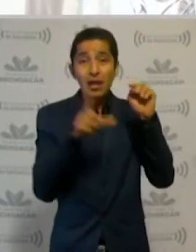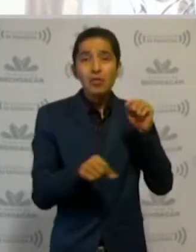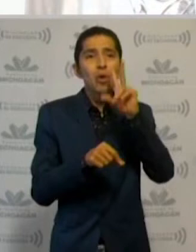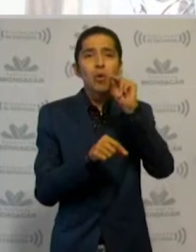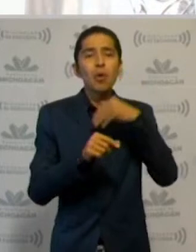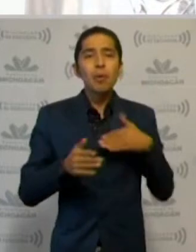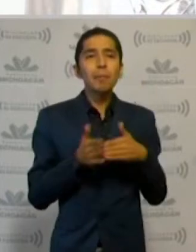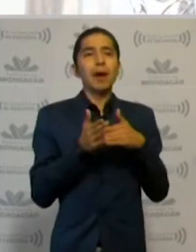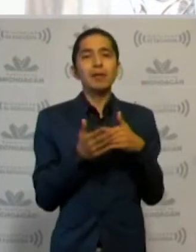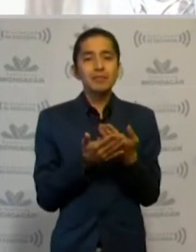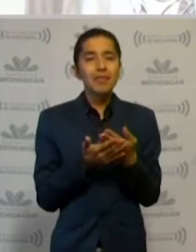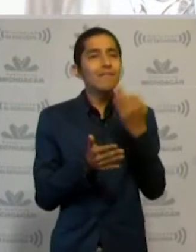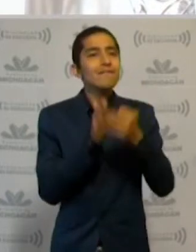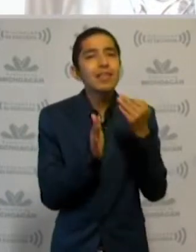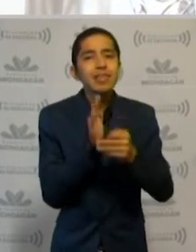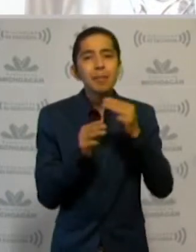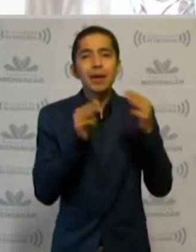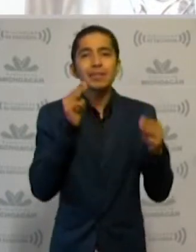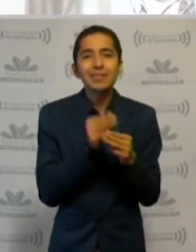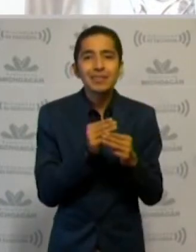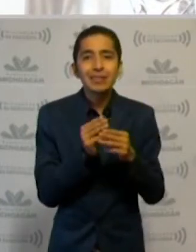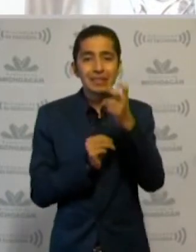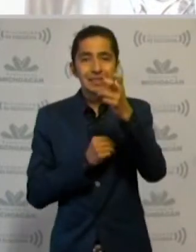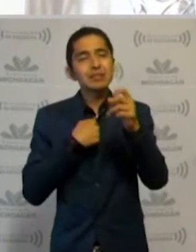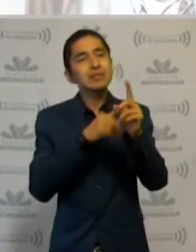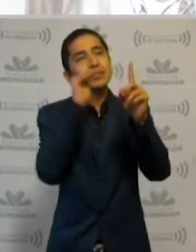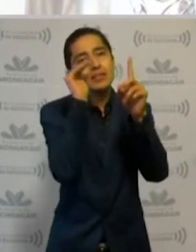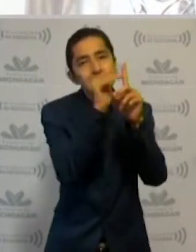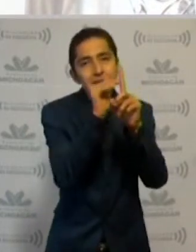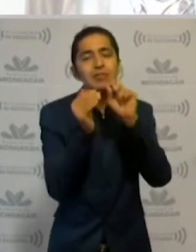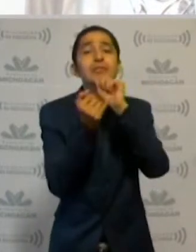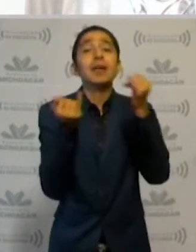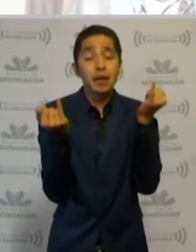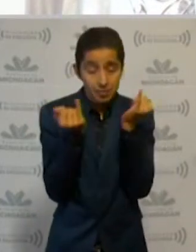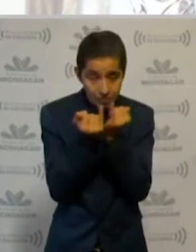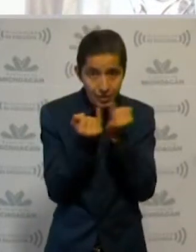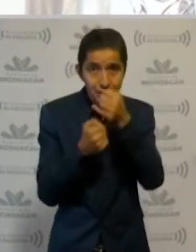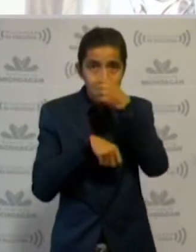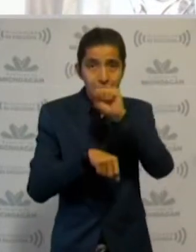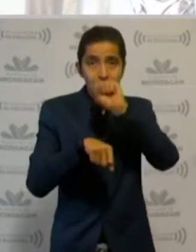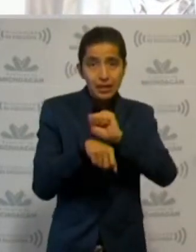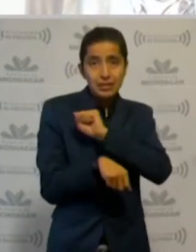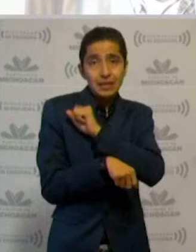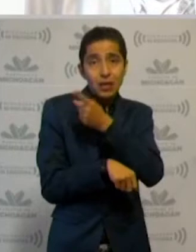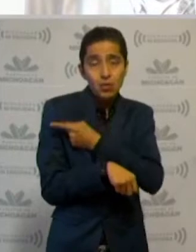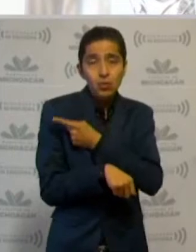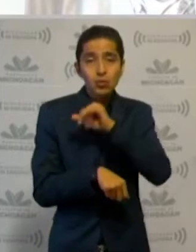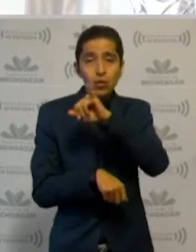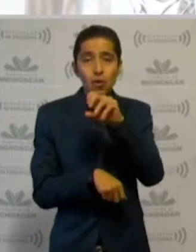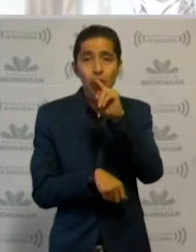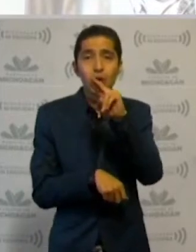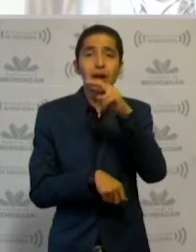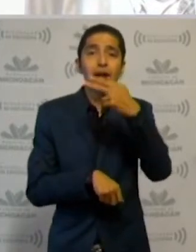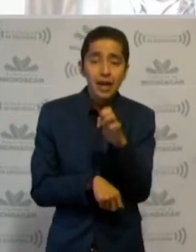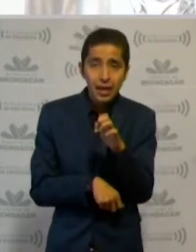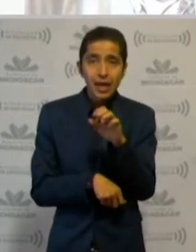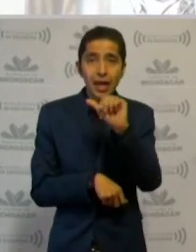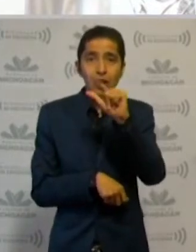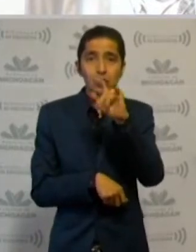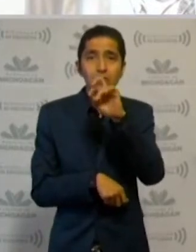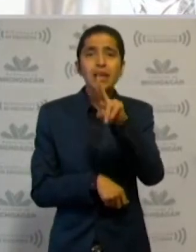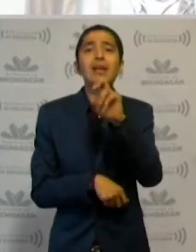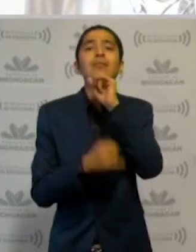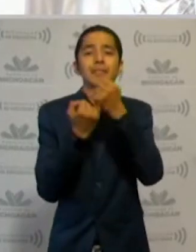material de salud este llamado es también para el secretario de salud jorge alcocer varela y para el director